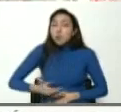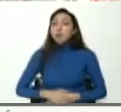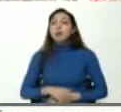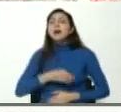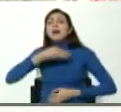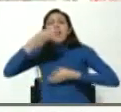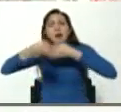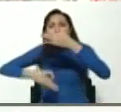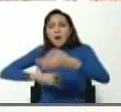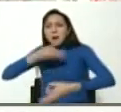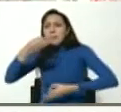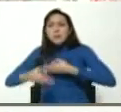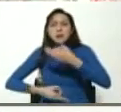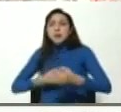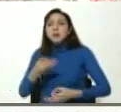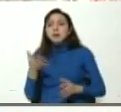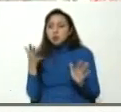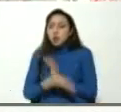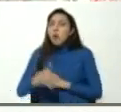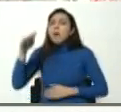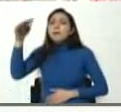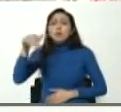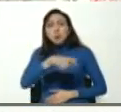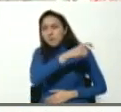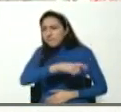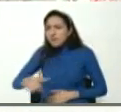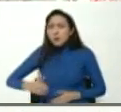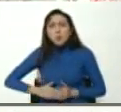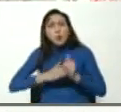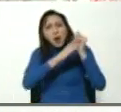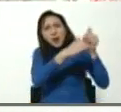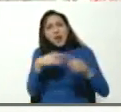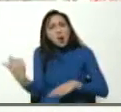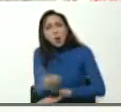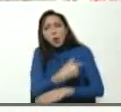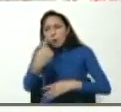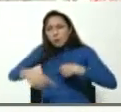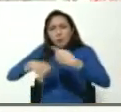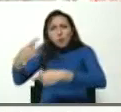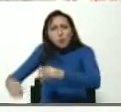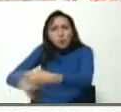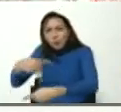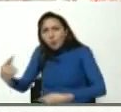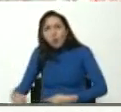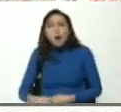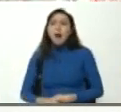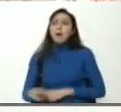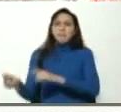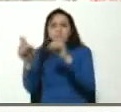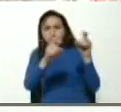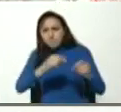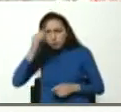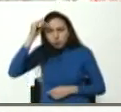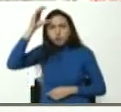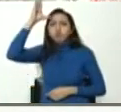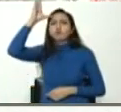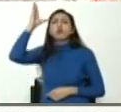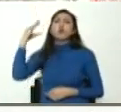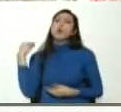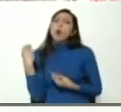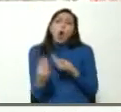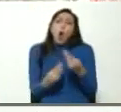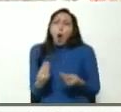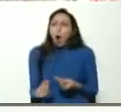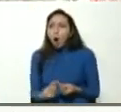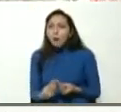expliquen a los futuros líderes a los futuros gobernantes de las generaciones que se están formando cómo es que se